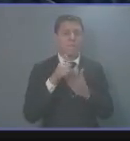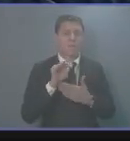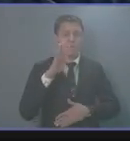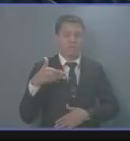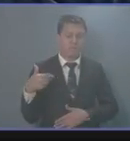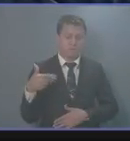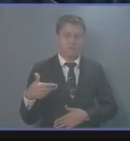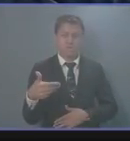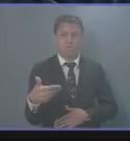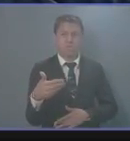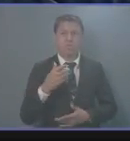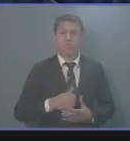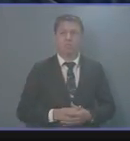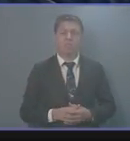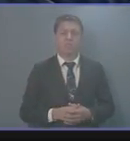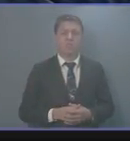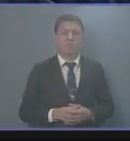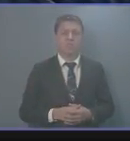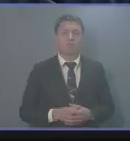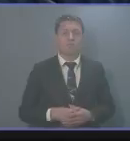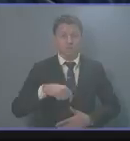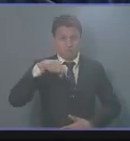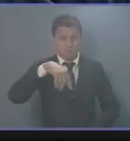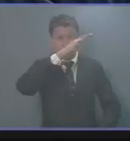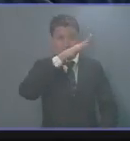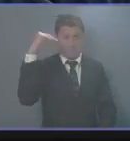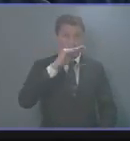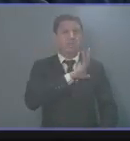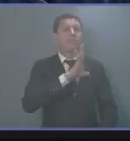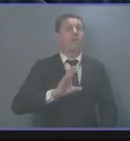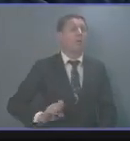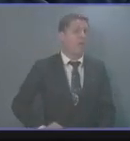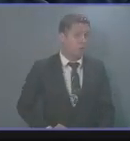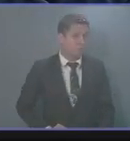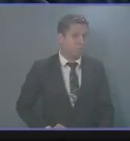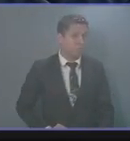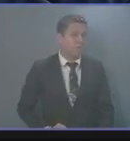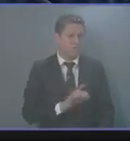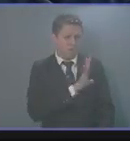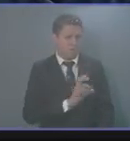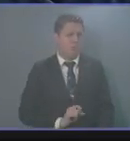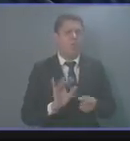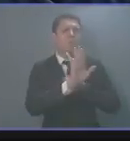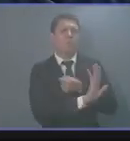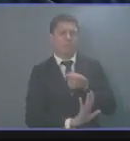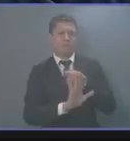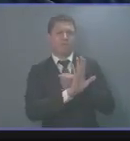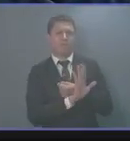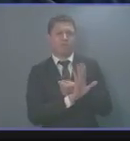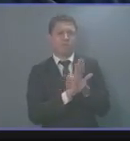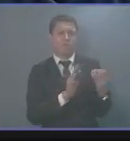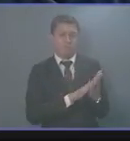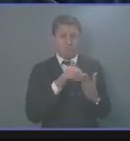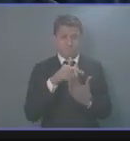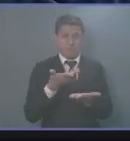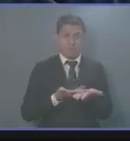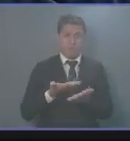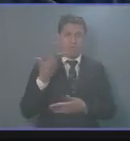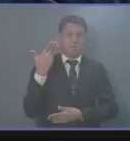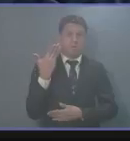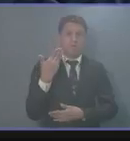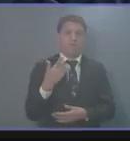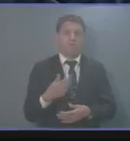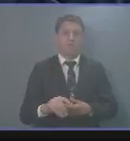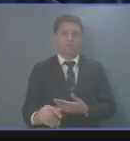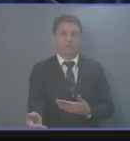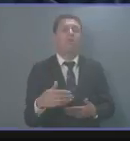quinquenal de El Salvador Seguro, y es como es la generación de energía